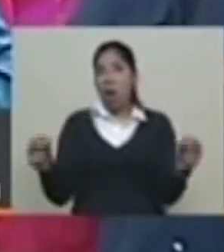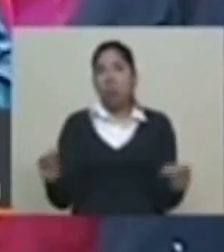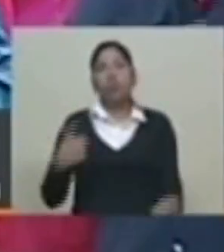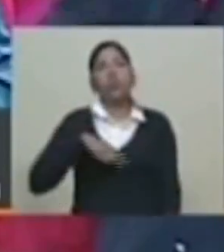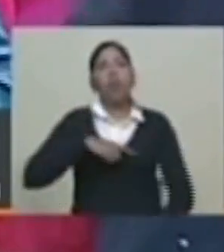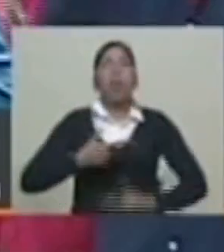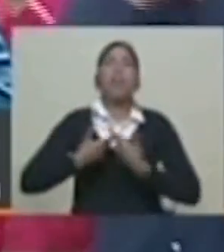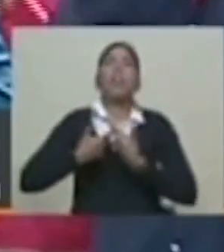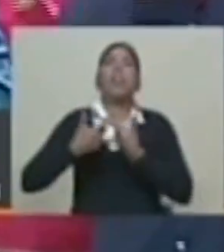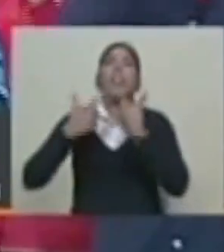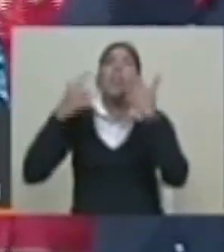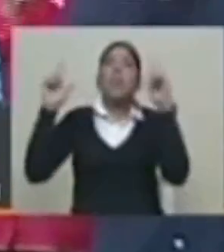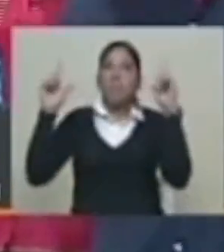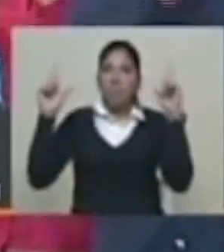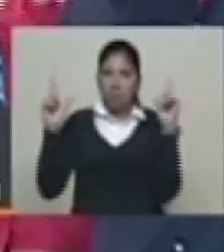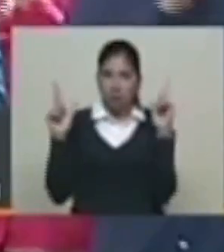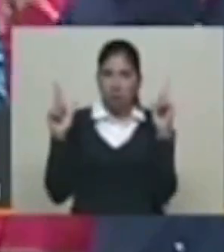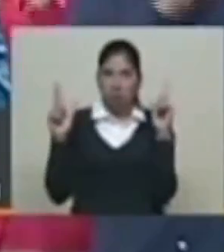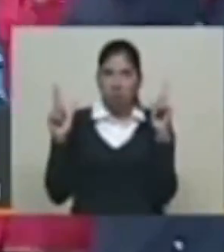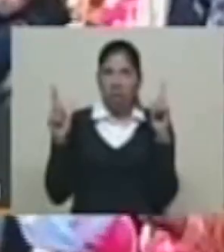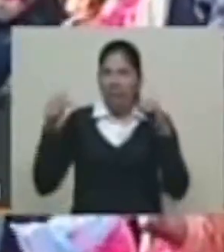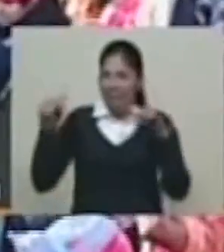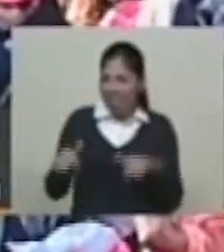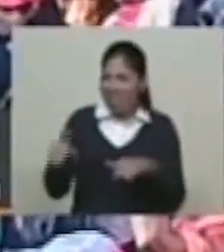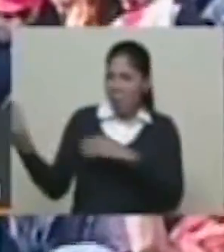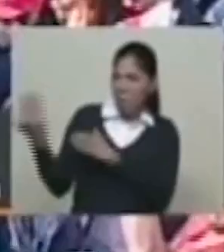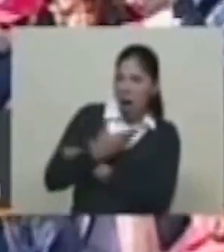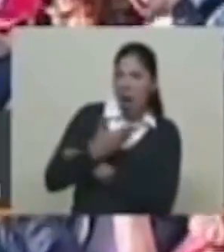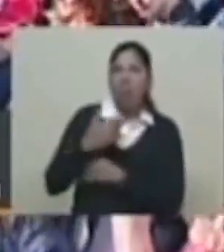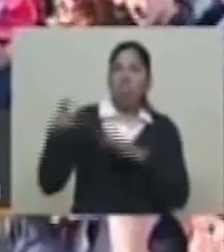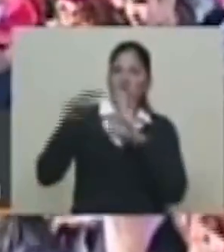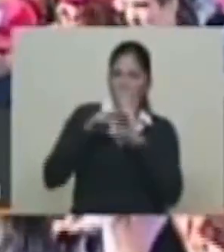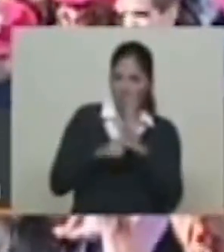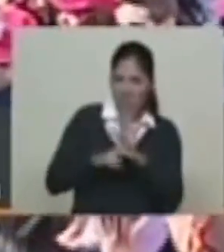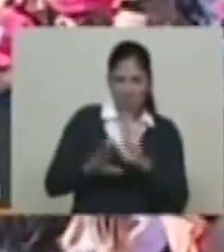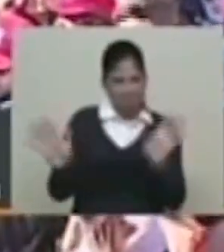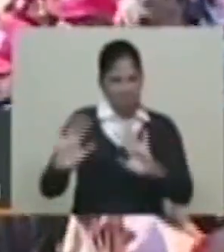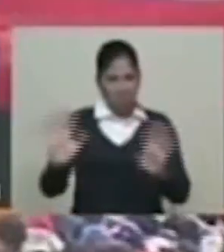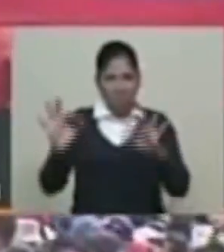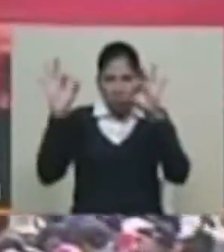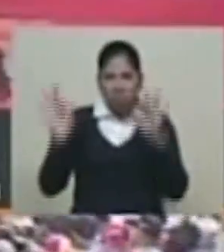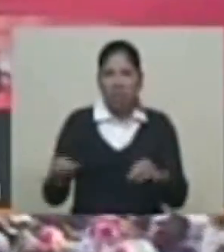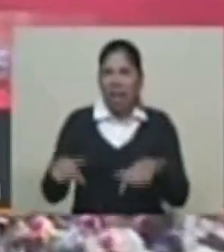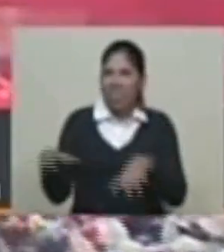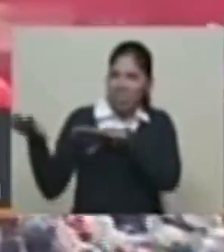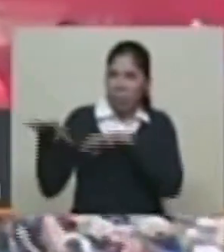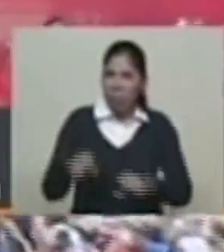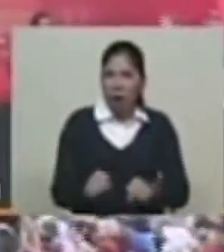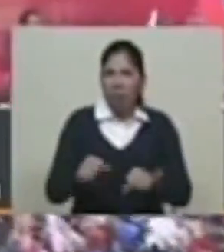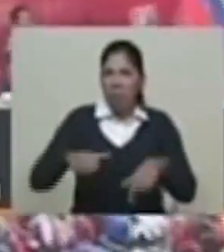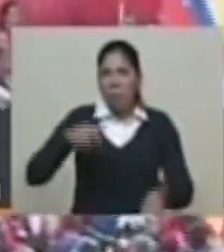libres y nada ni nadie nos dictará normas, nada ni nadie intervendrá nuestra